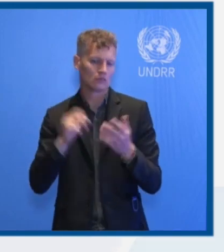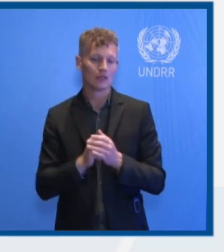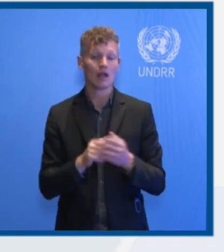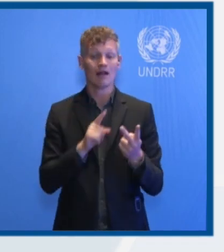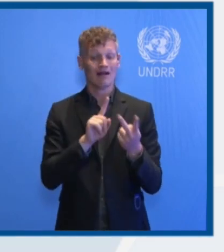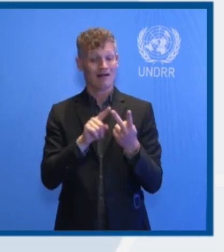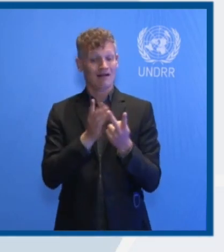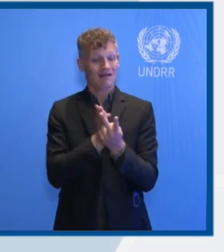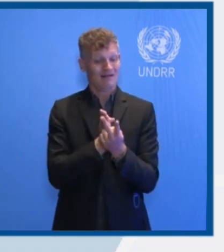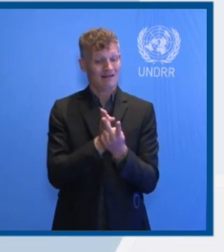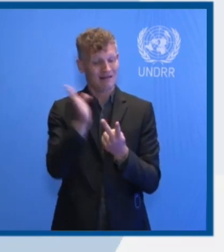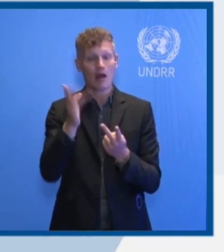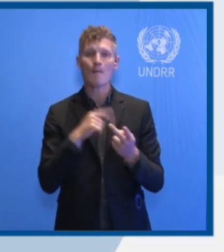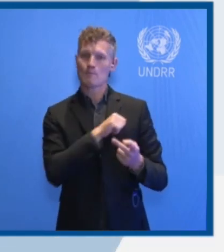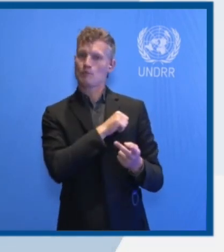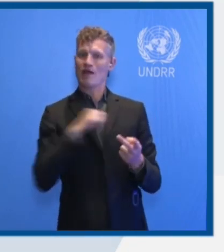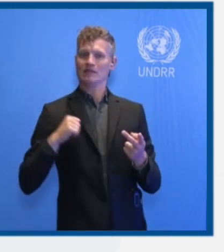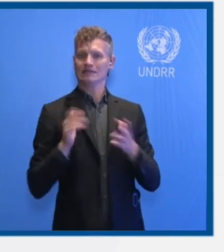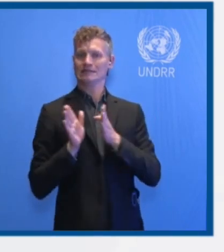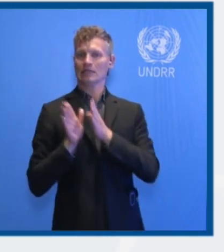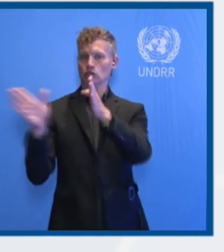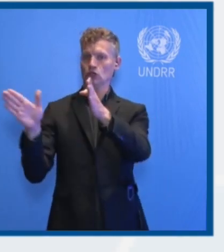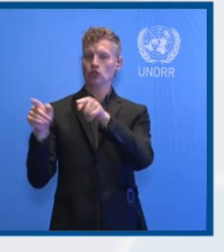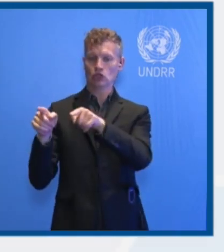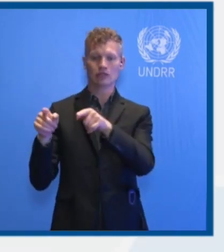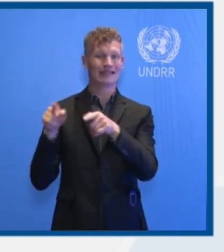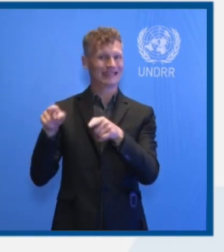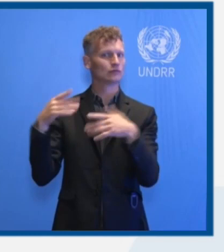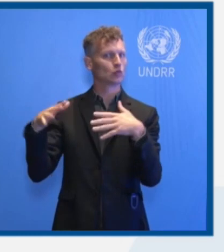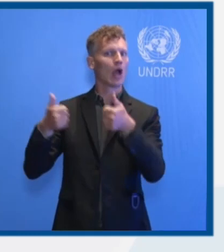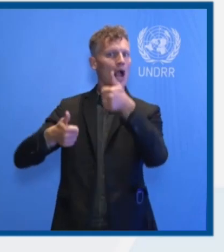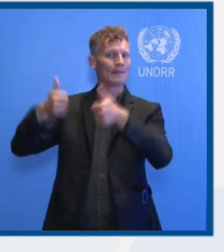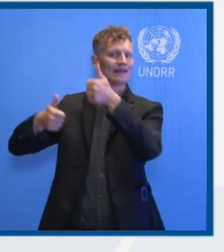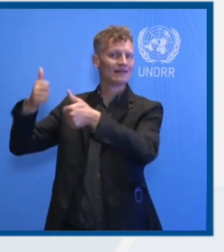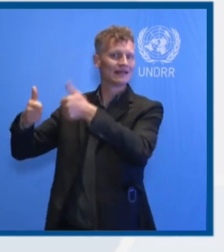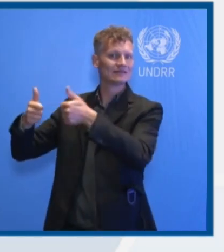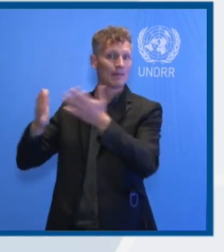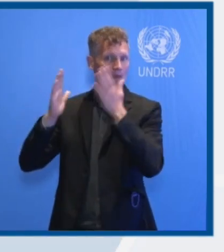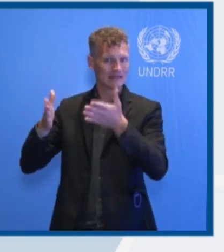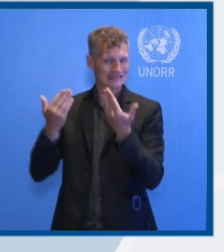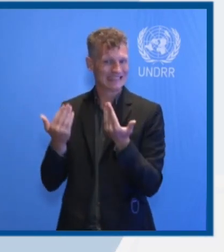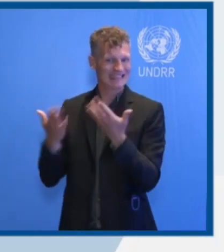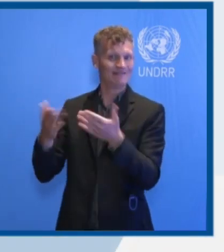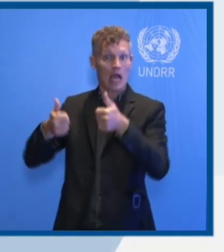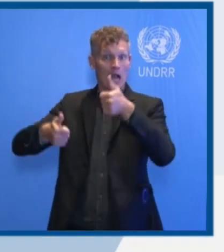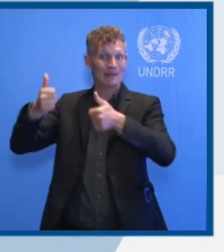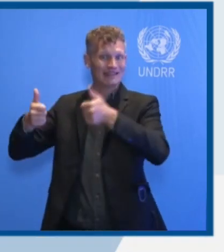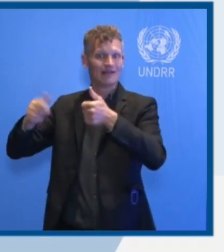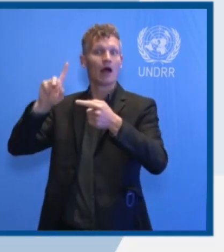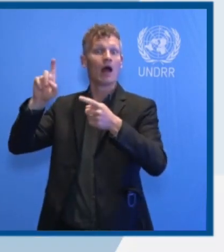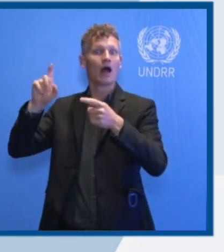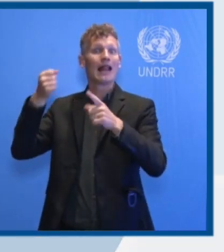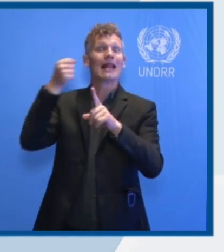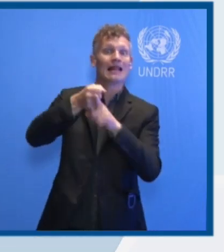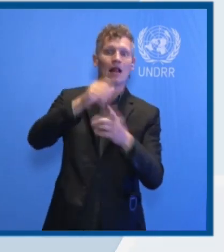ante riesgos climáticos en todas las cadenas de valor de las empresas y esto ha hecho posible que estén reduciendo sus riesgos, disminuyan